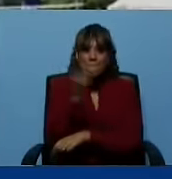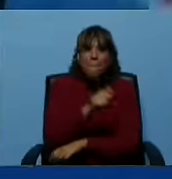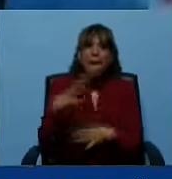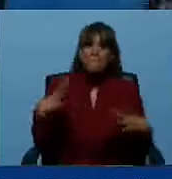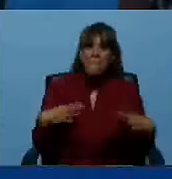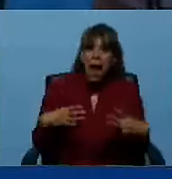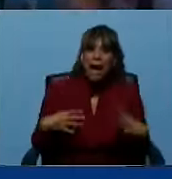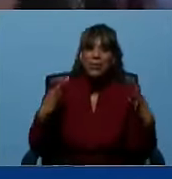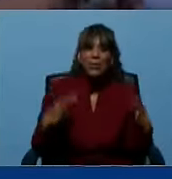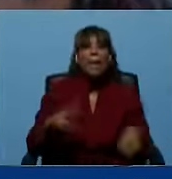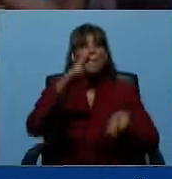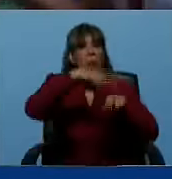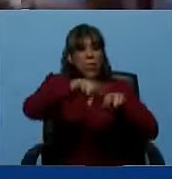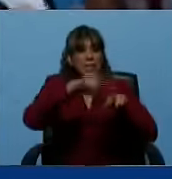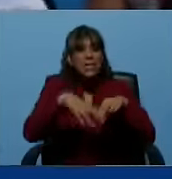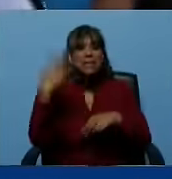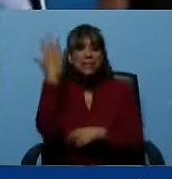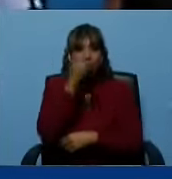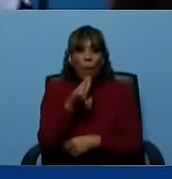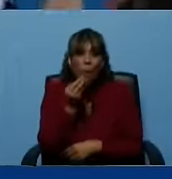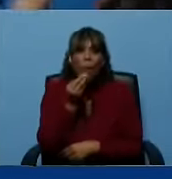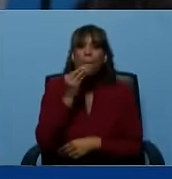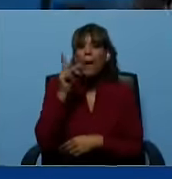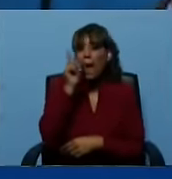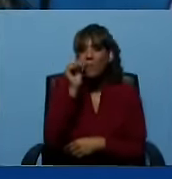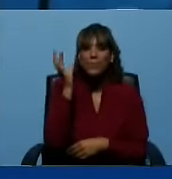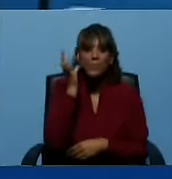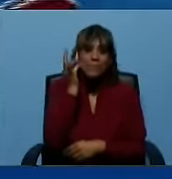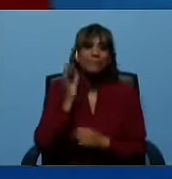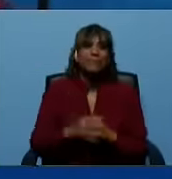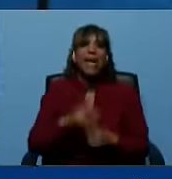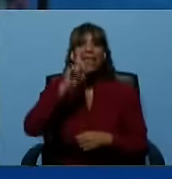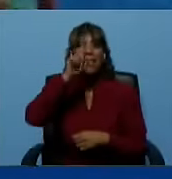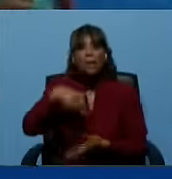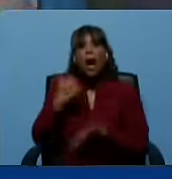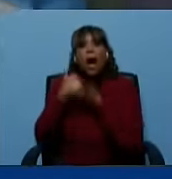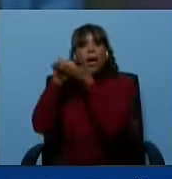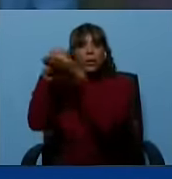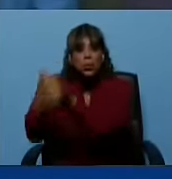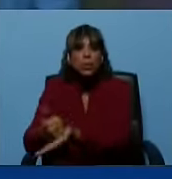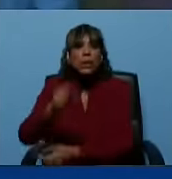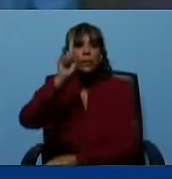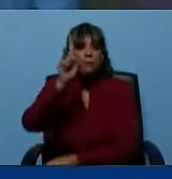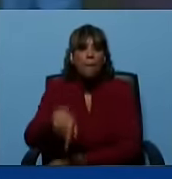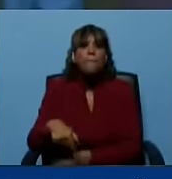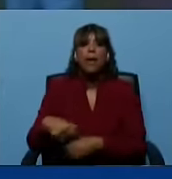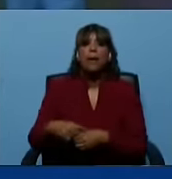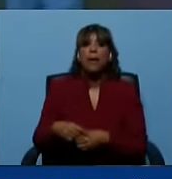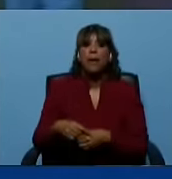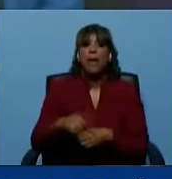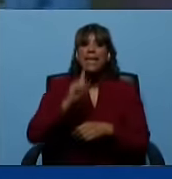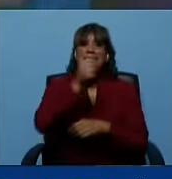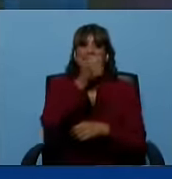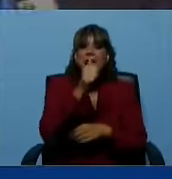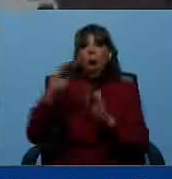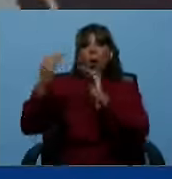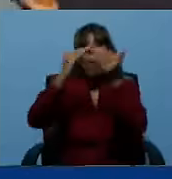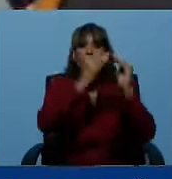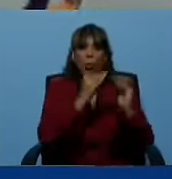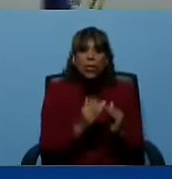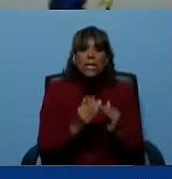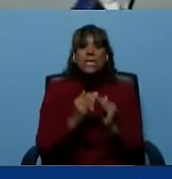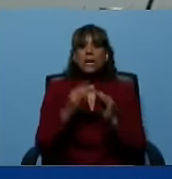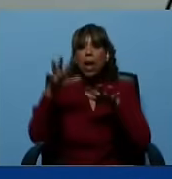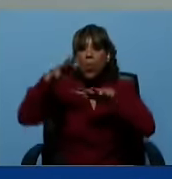nuestros niños y niñas de la patria. Estamos también beneficiando, presidente, a más de 10 comunidades de este